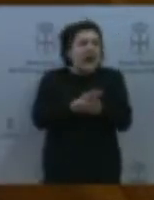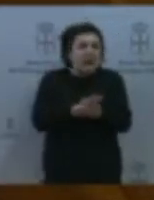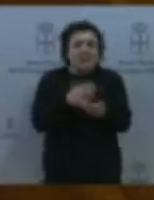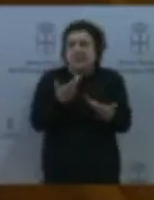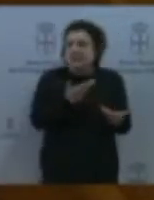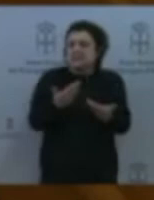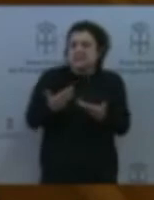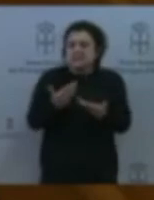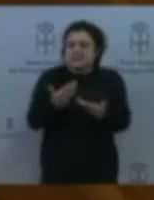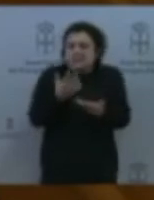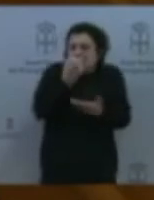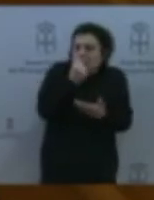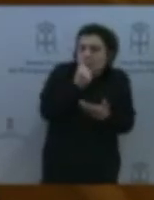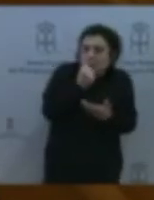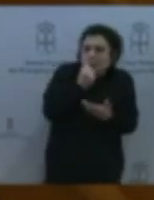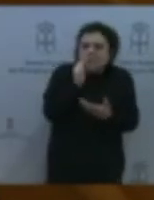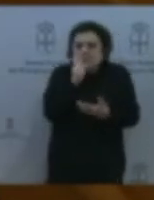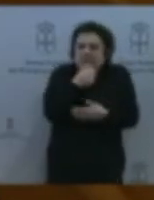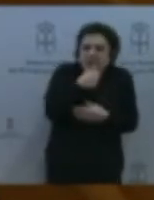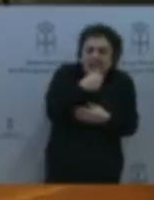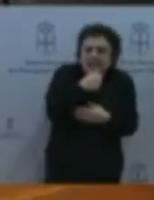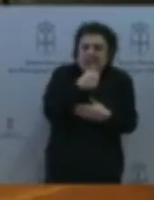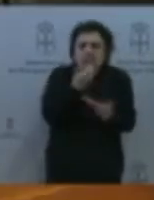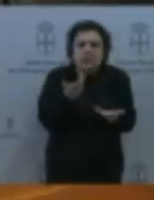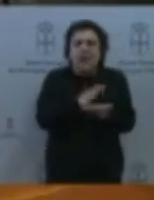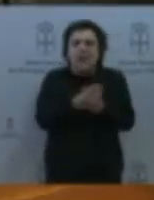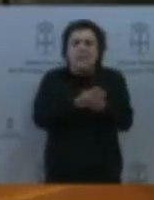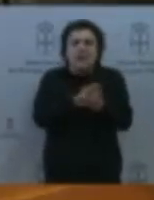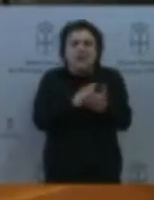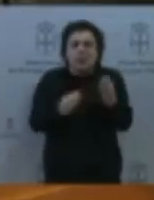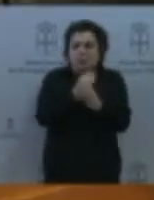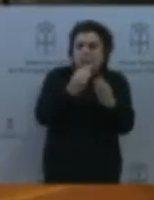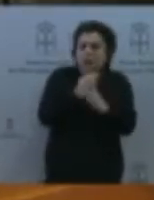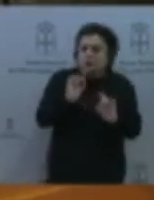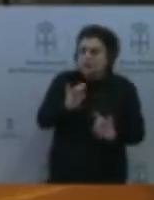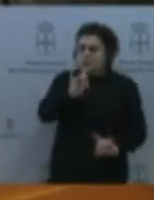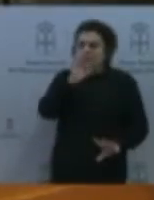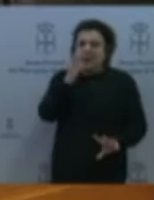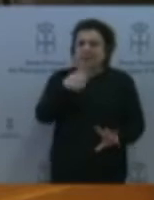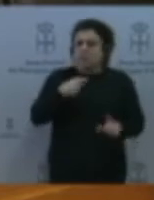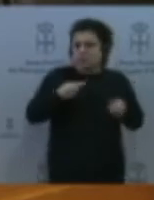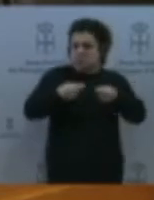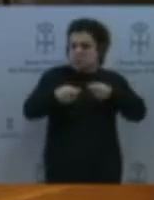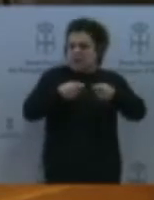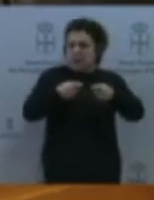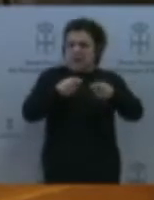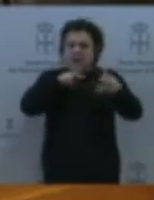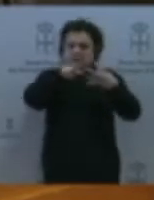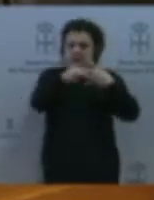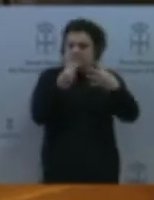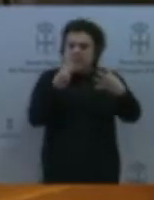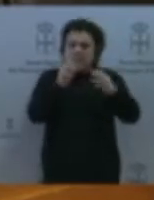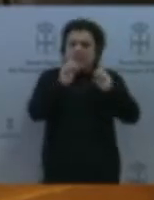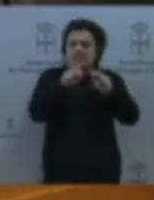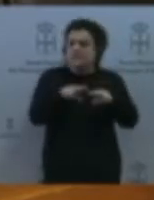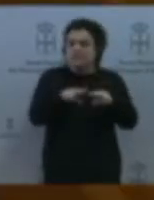que, bueno, con unos productos mágicos hemos hecho una negociación poco transparente. Confunde secretismo con discreción, que